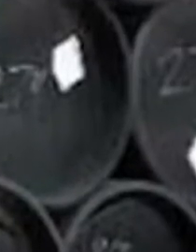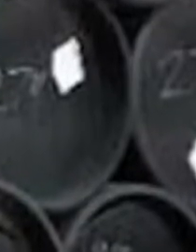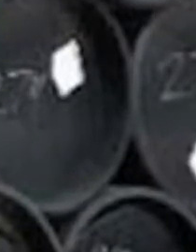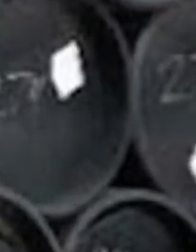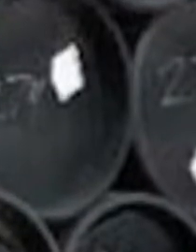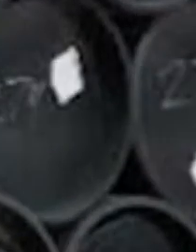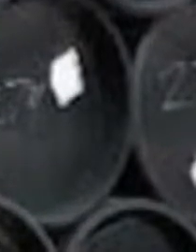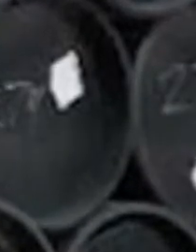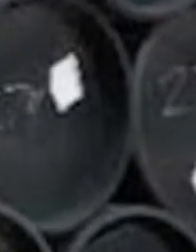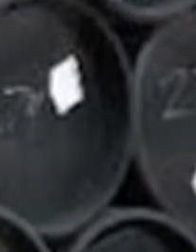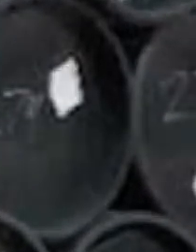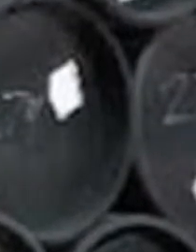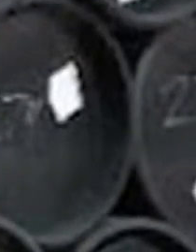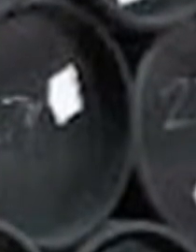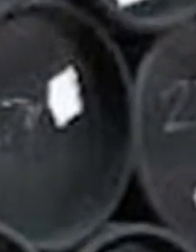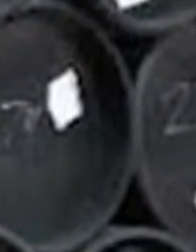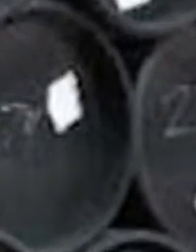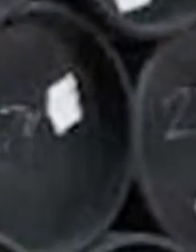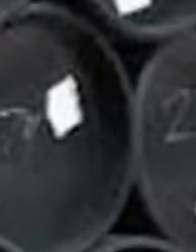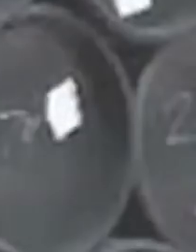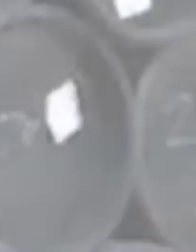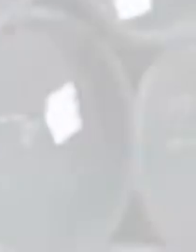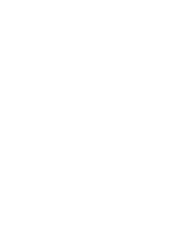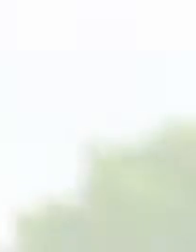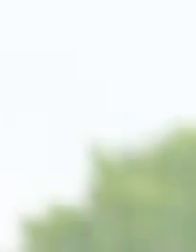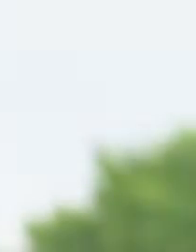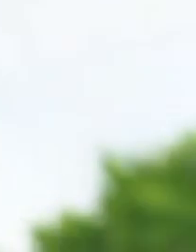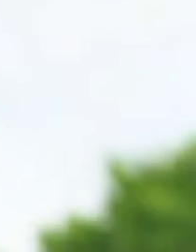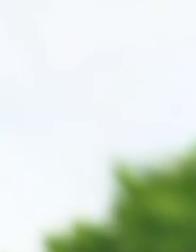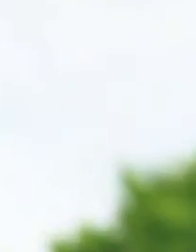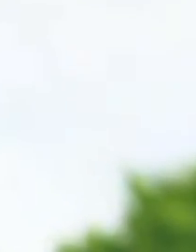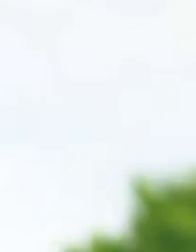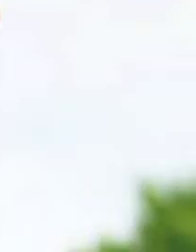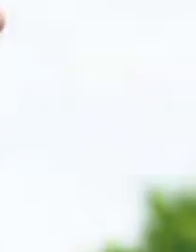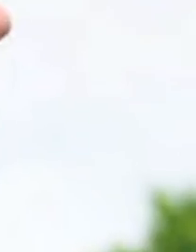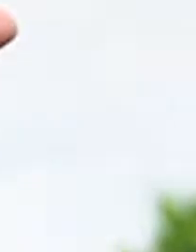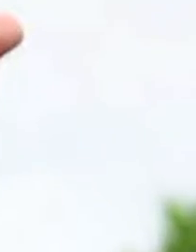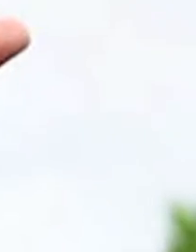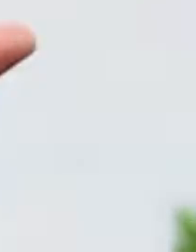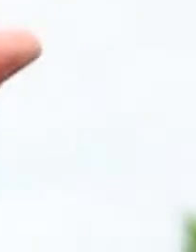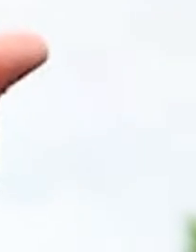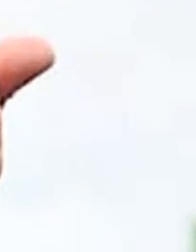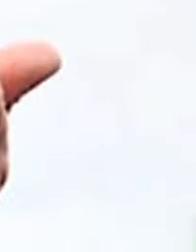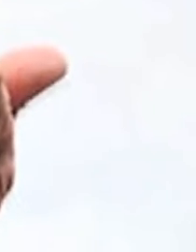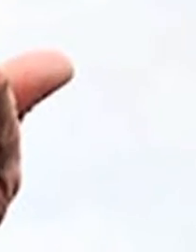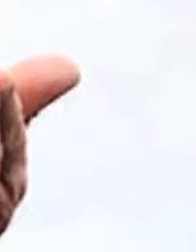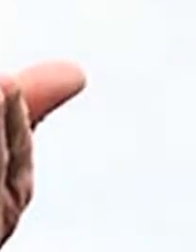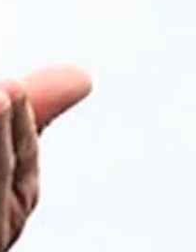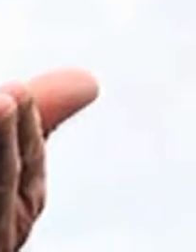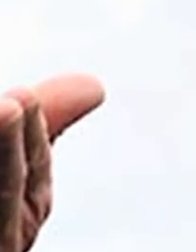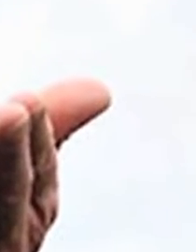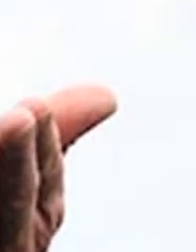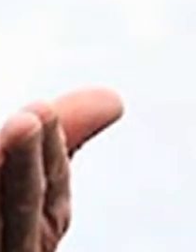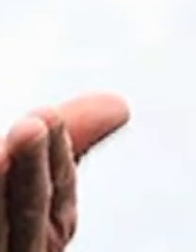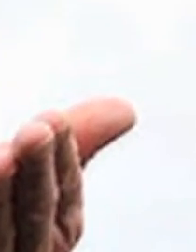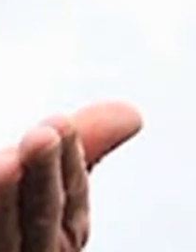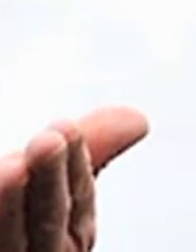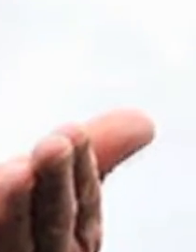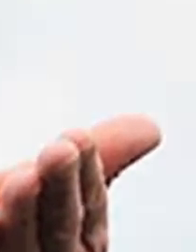sí a la primera, cuando la propuesta fue reducir 400.000 barriles menos y la producción en promedio del país es